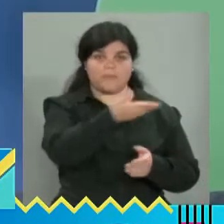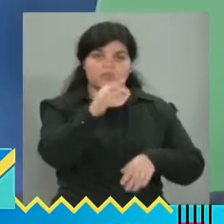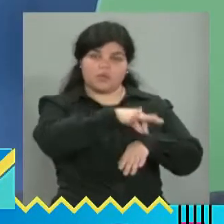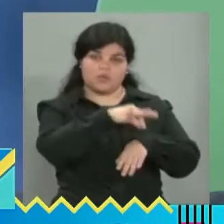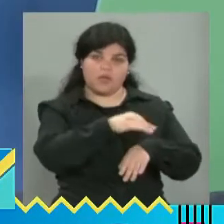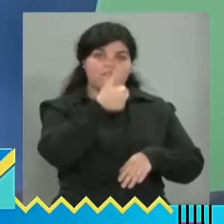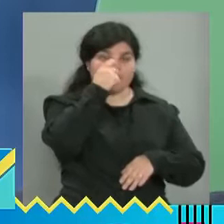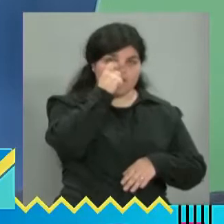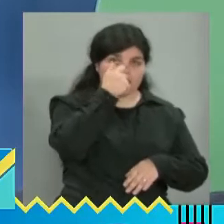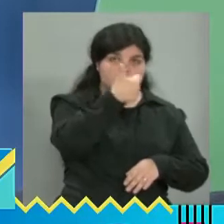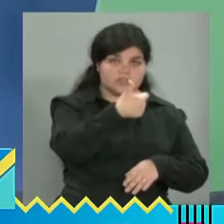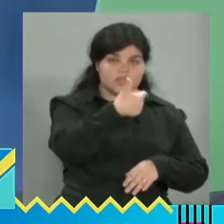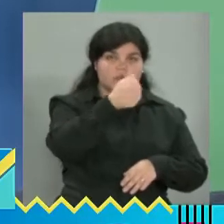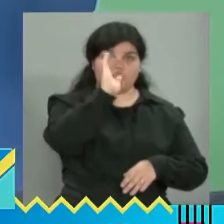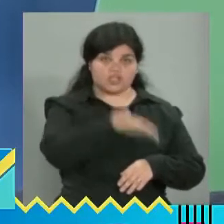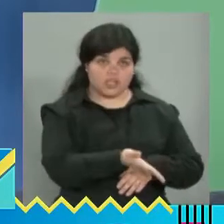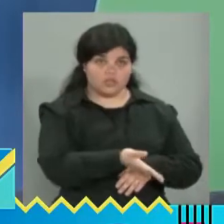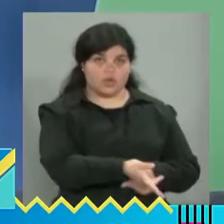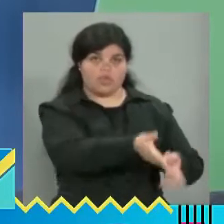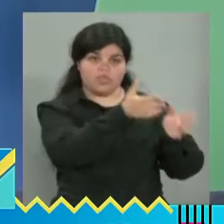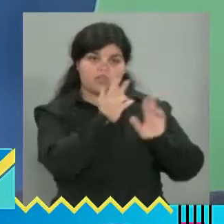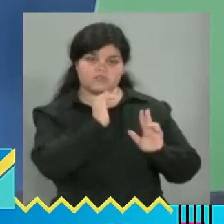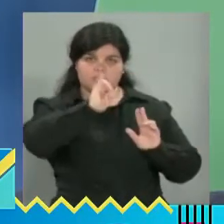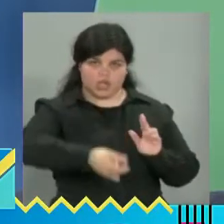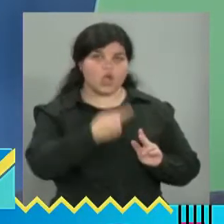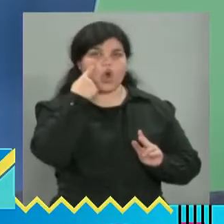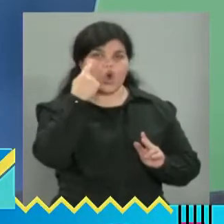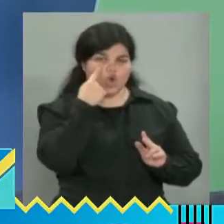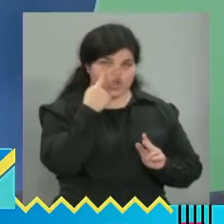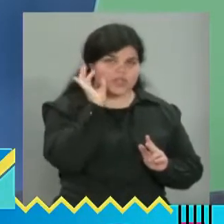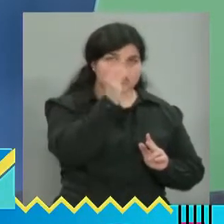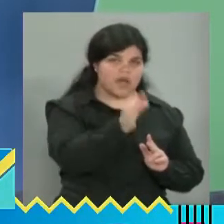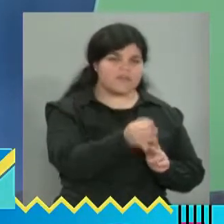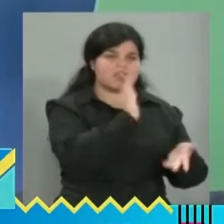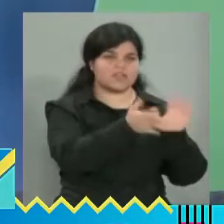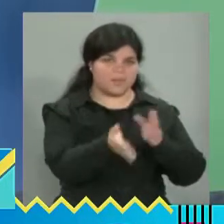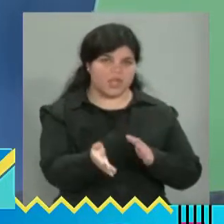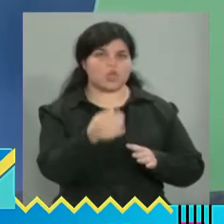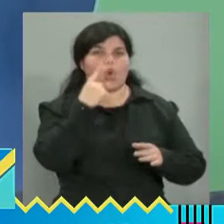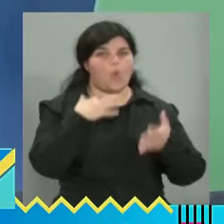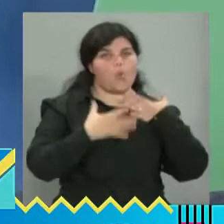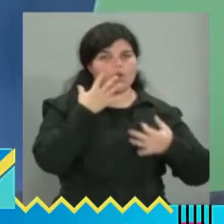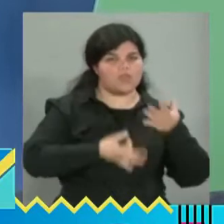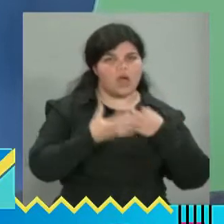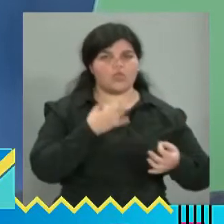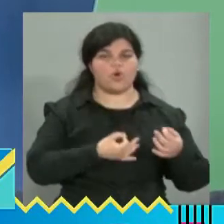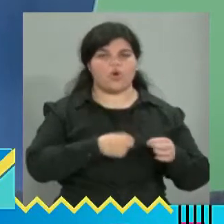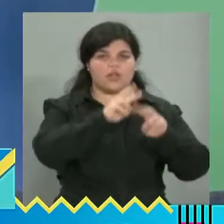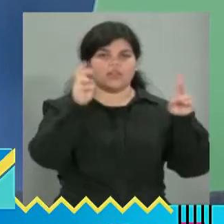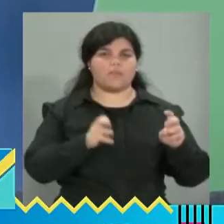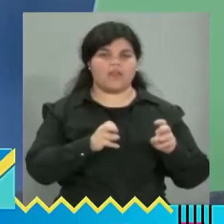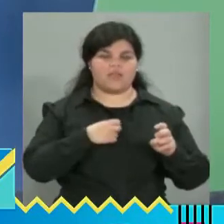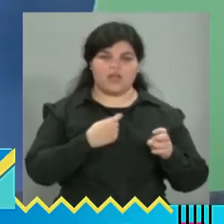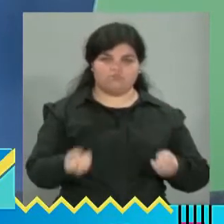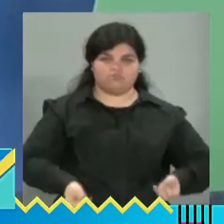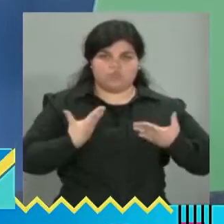el 26% dice tener mucha información en lo que hace a los efectos y el cuidado y el tratamiento de las sustancias psicoactivas.